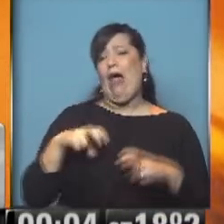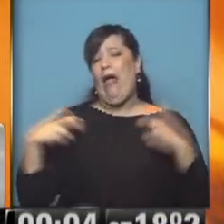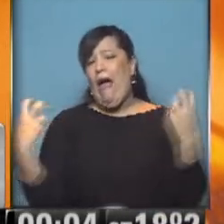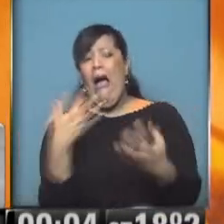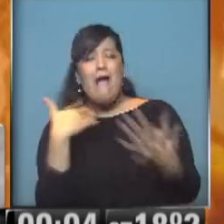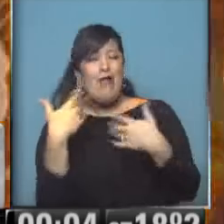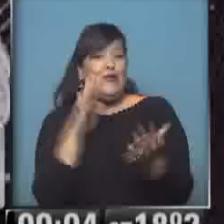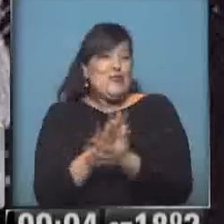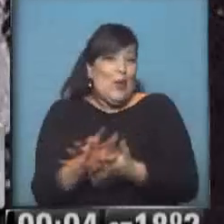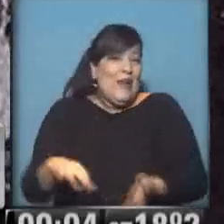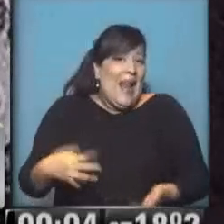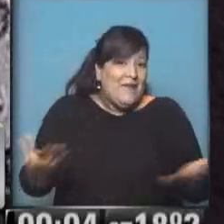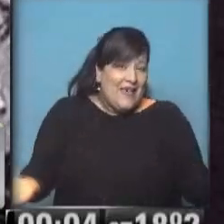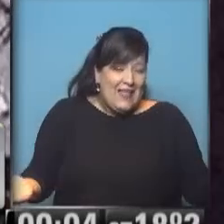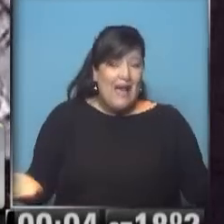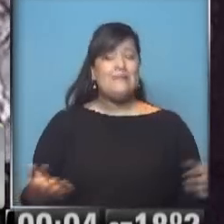vida.